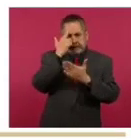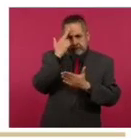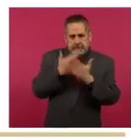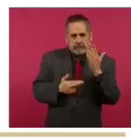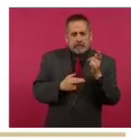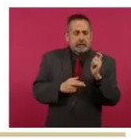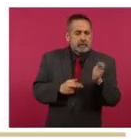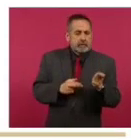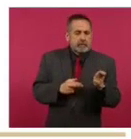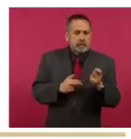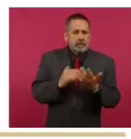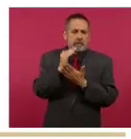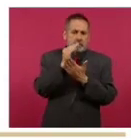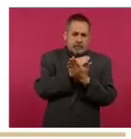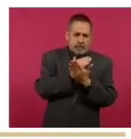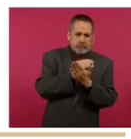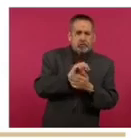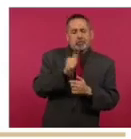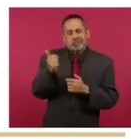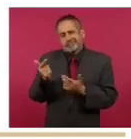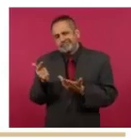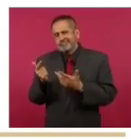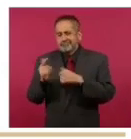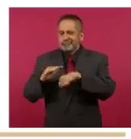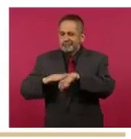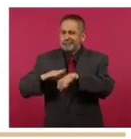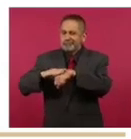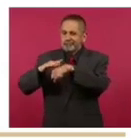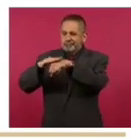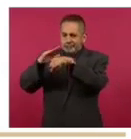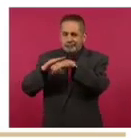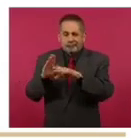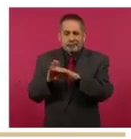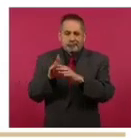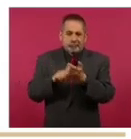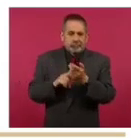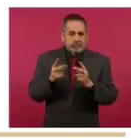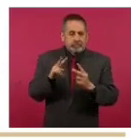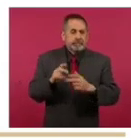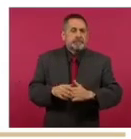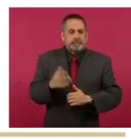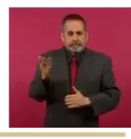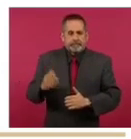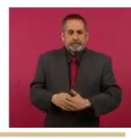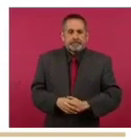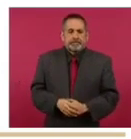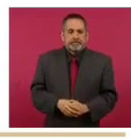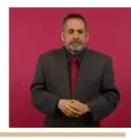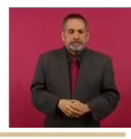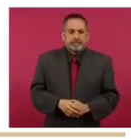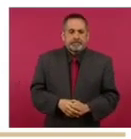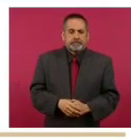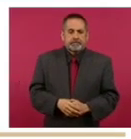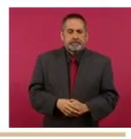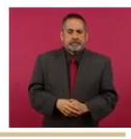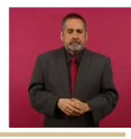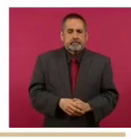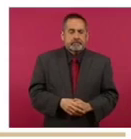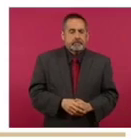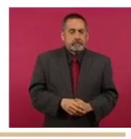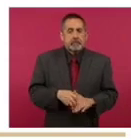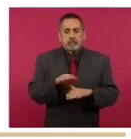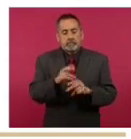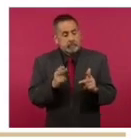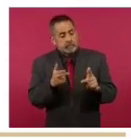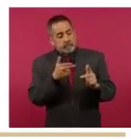sufrieron baja y otros que tuvieron un incremento. Adelante. En cuanto al homicidio